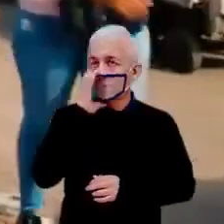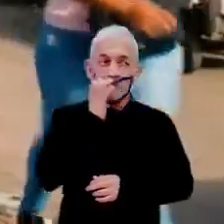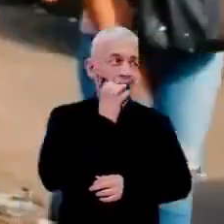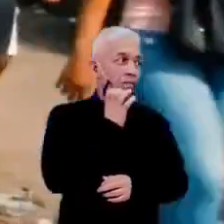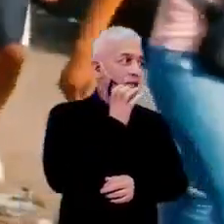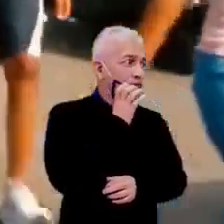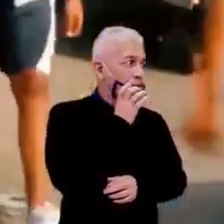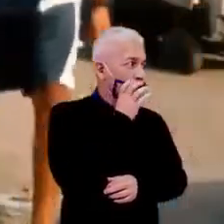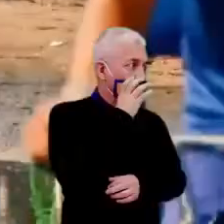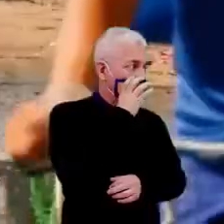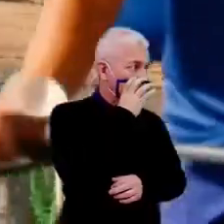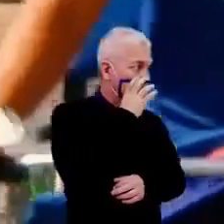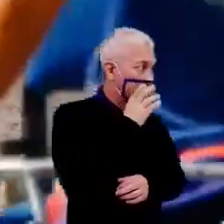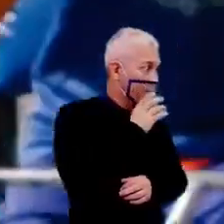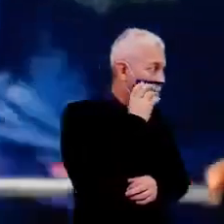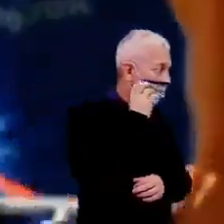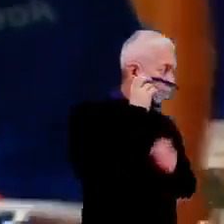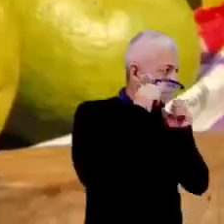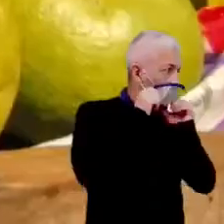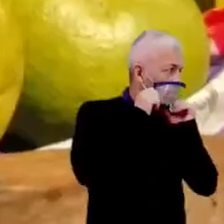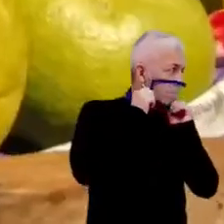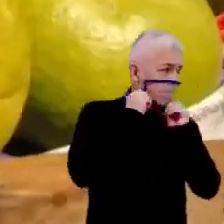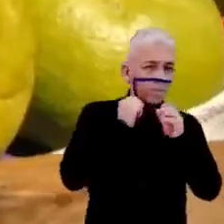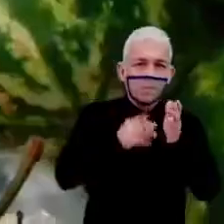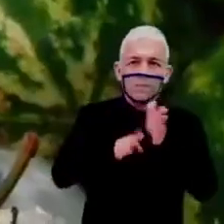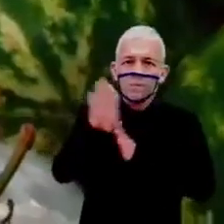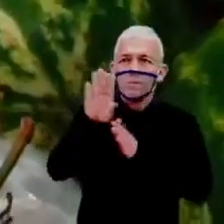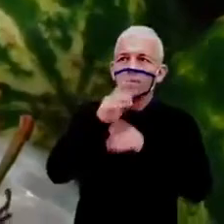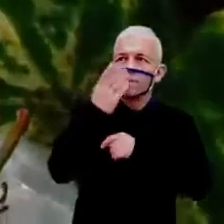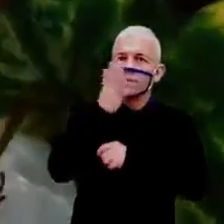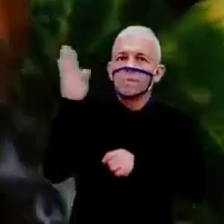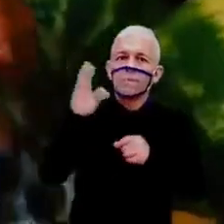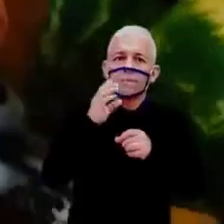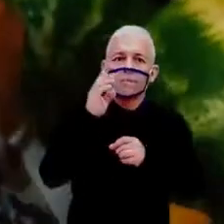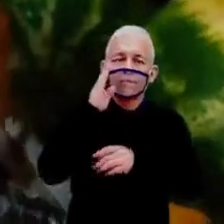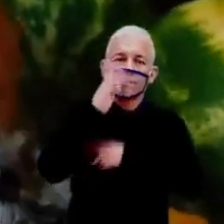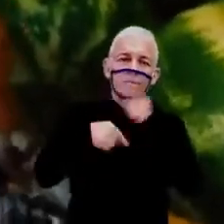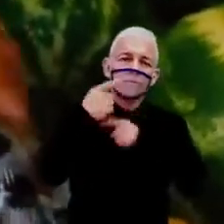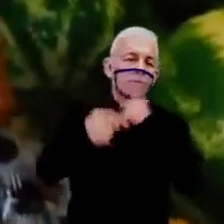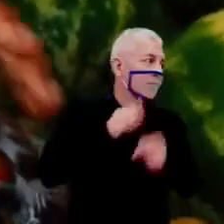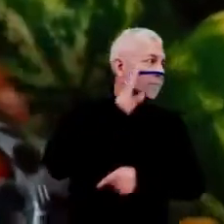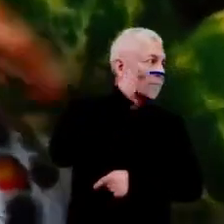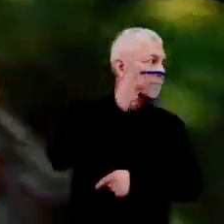Barranquilla hacia un nuevo modelo de progreso sin que se pierda su cultura tradicional.